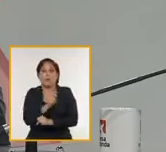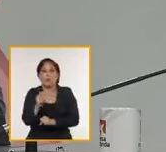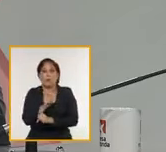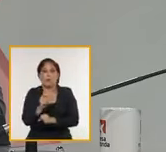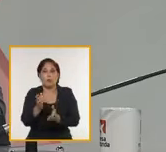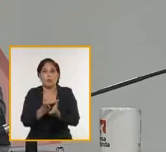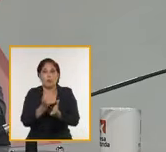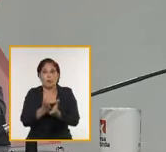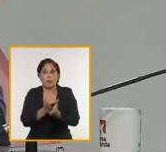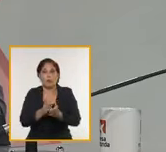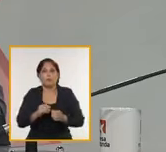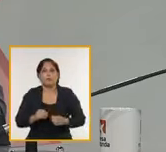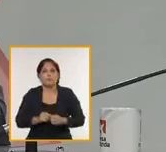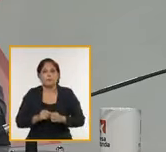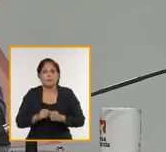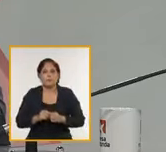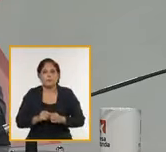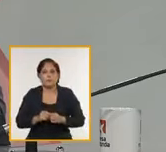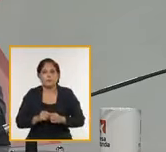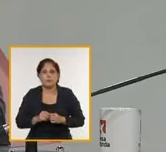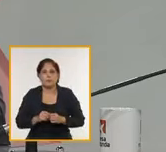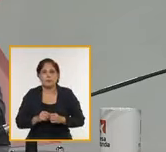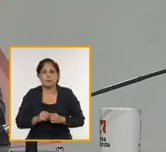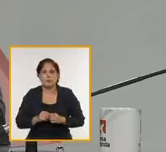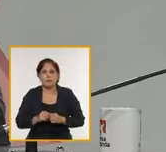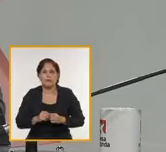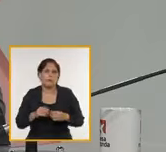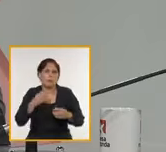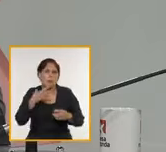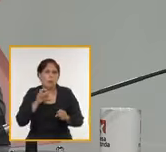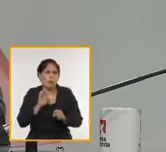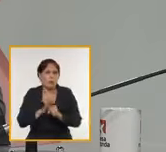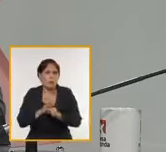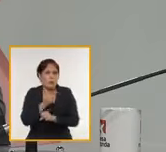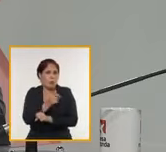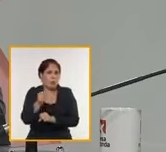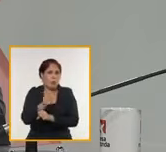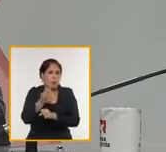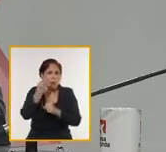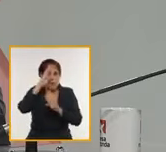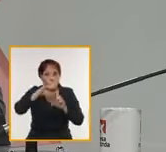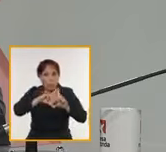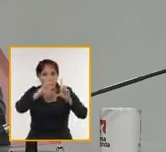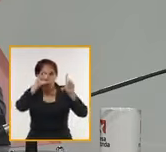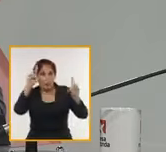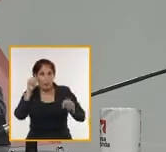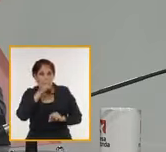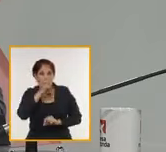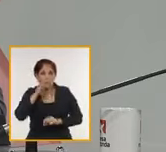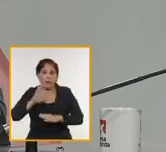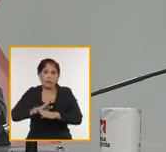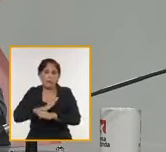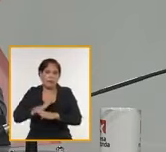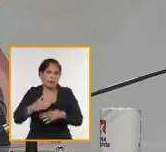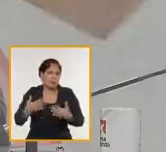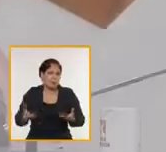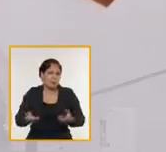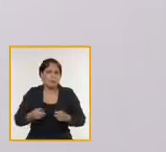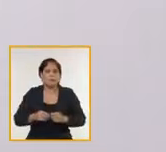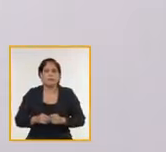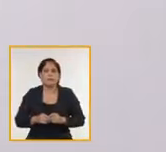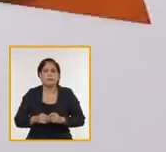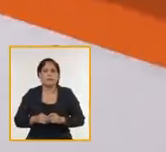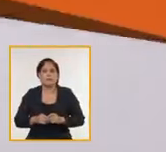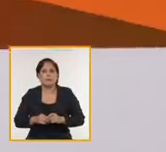escolar en todo el país. Conozcamos detalles de cómo ha sido en algunos lugares de nuestro país.